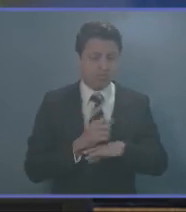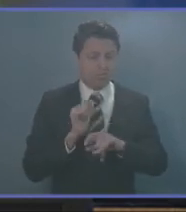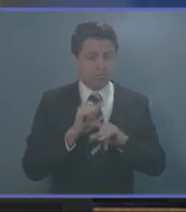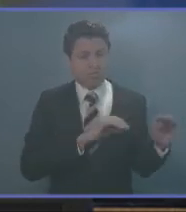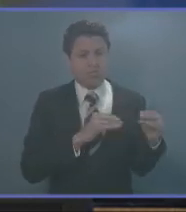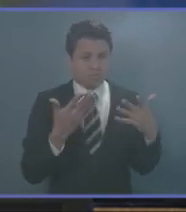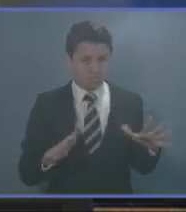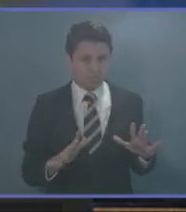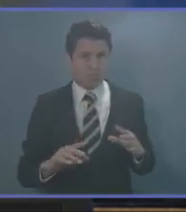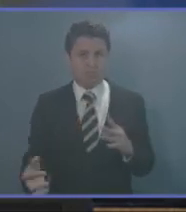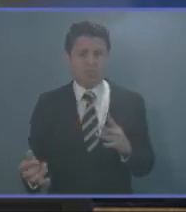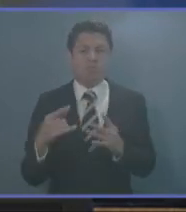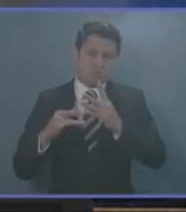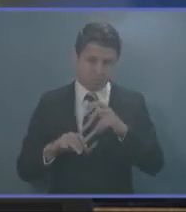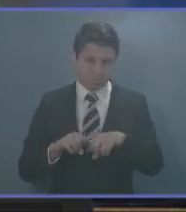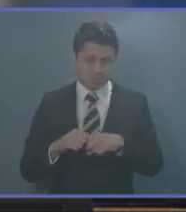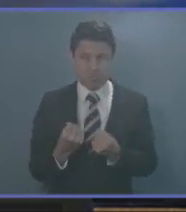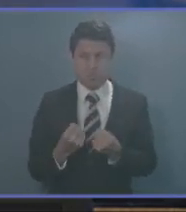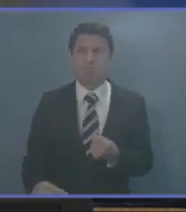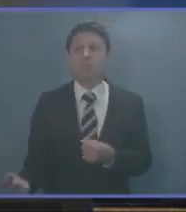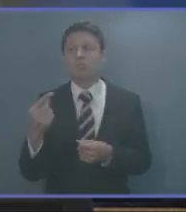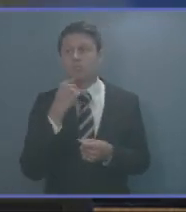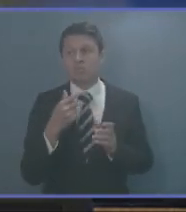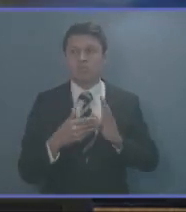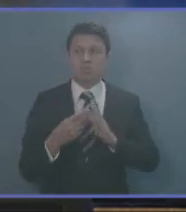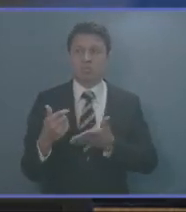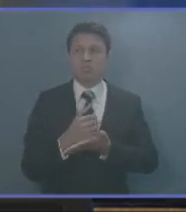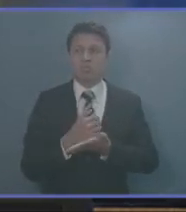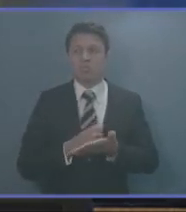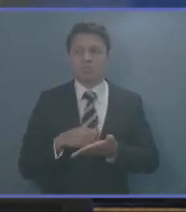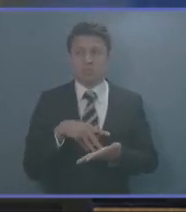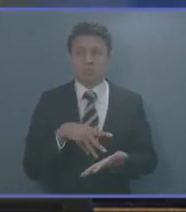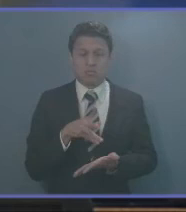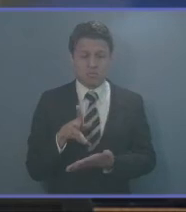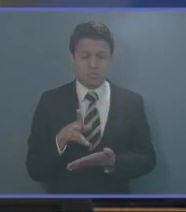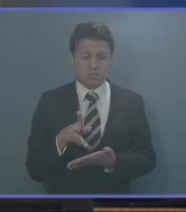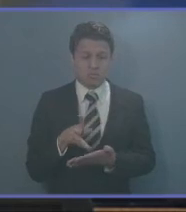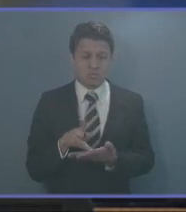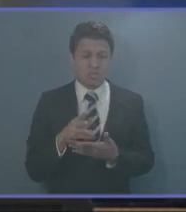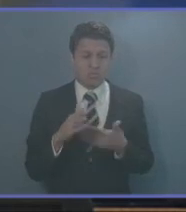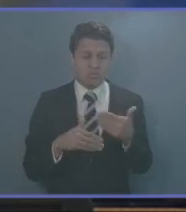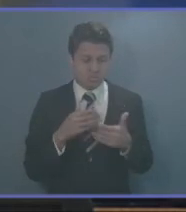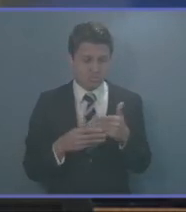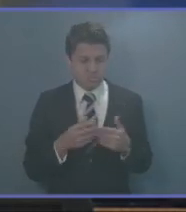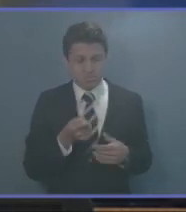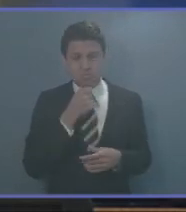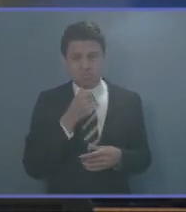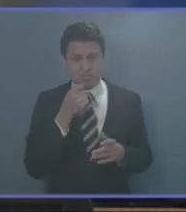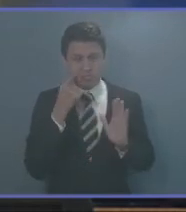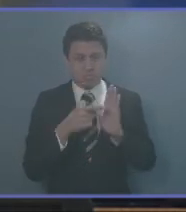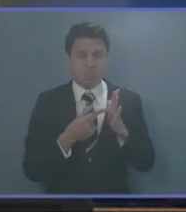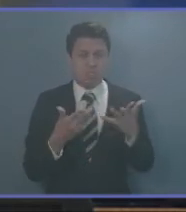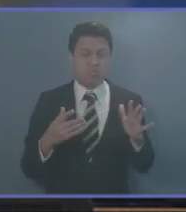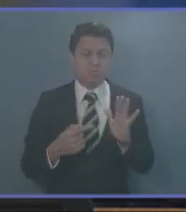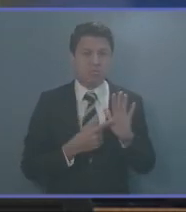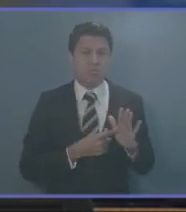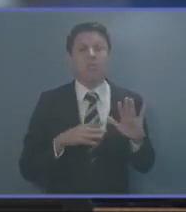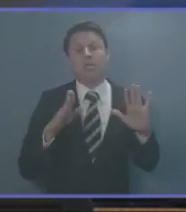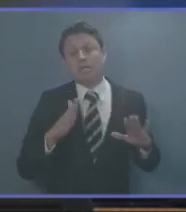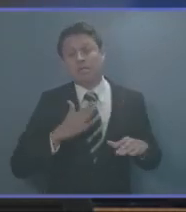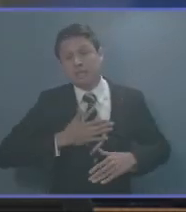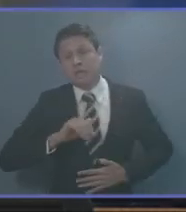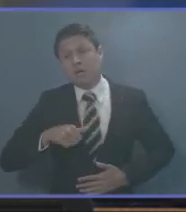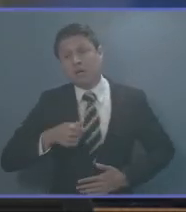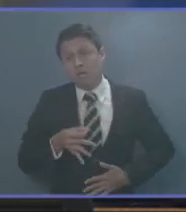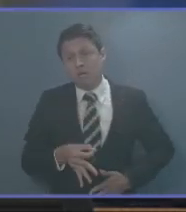hubiere cometido un delito tributario que afecte a la Hacienda Pública Municipal, suministrará la información obtenida, si hubiere